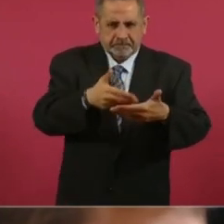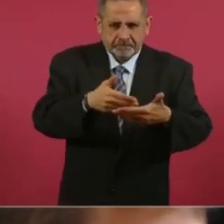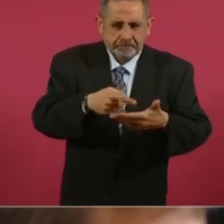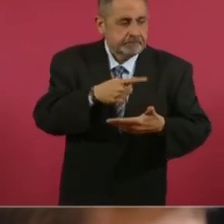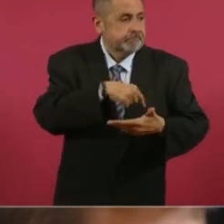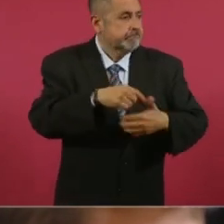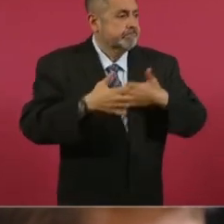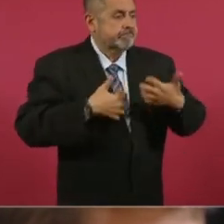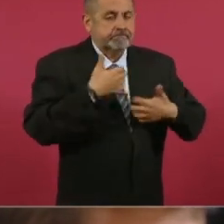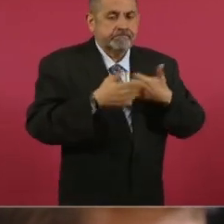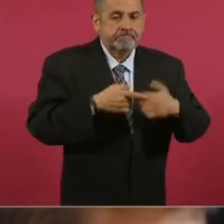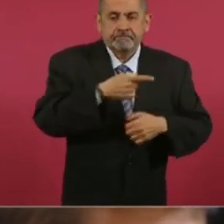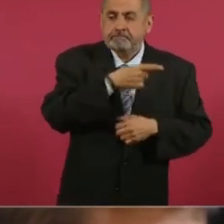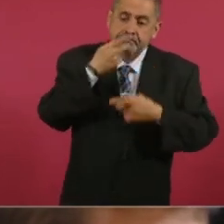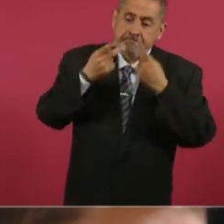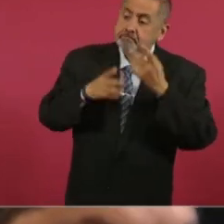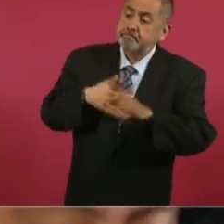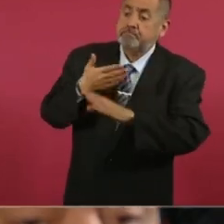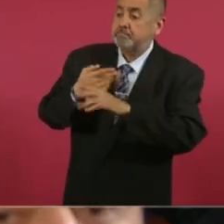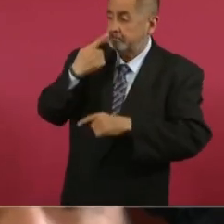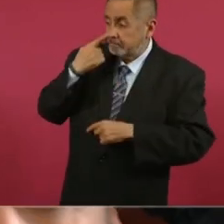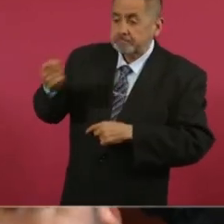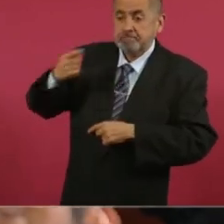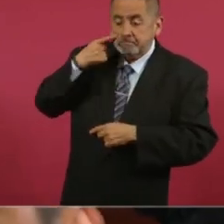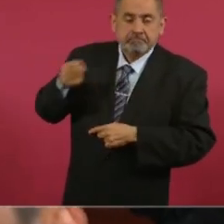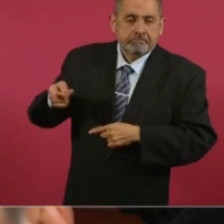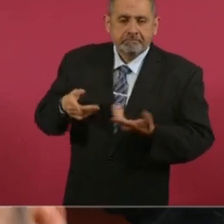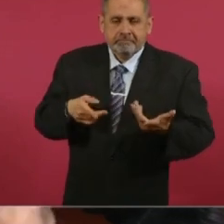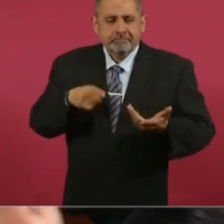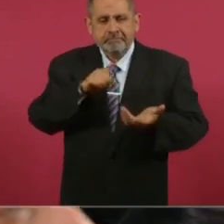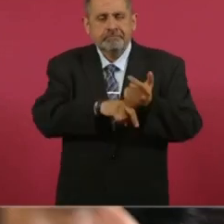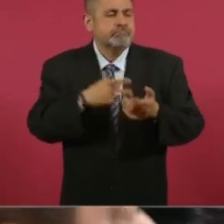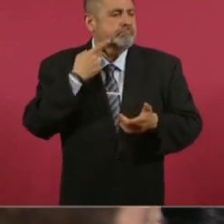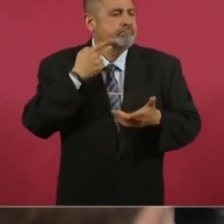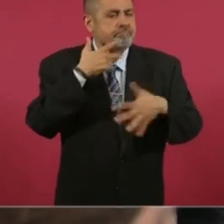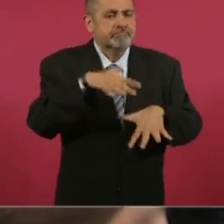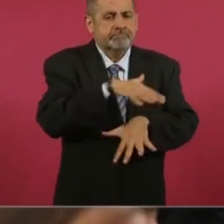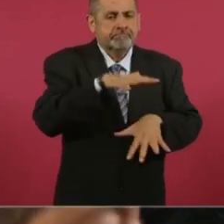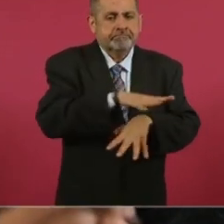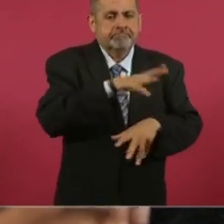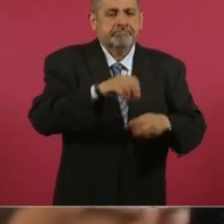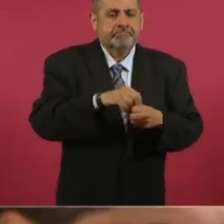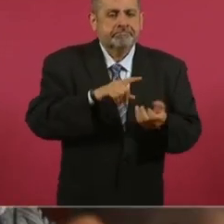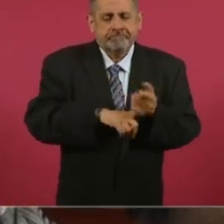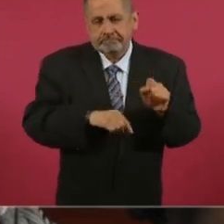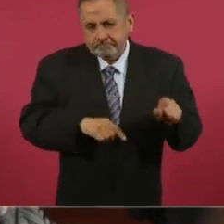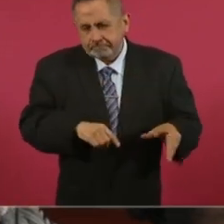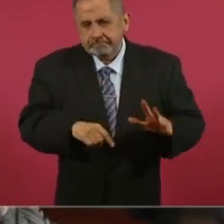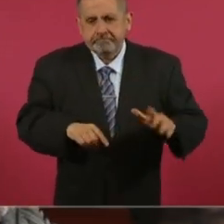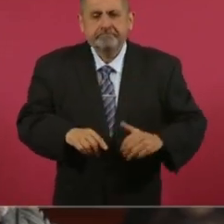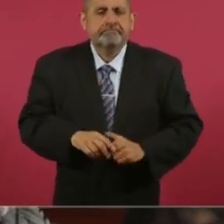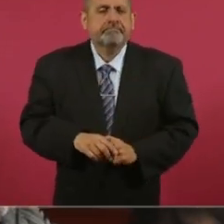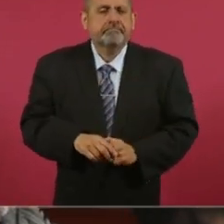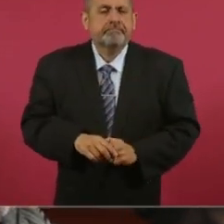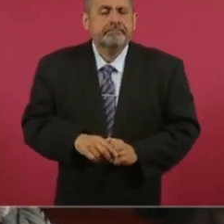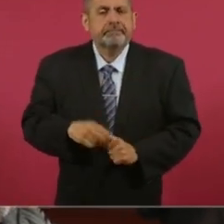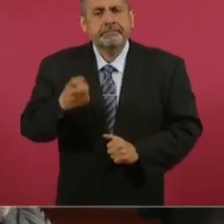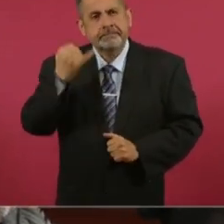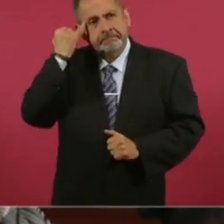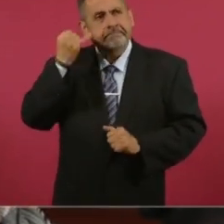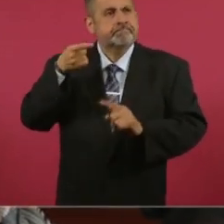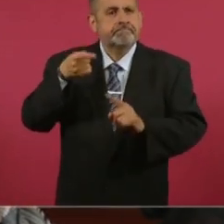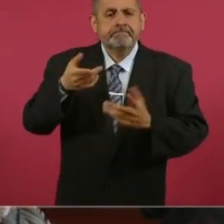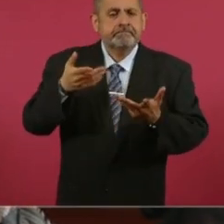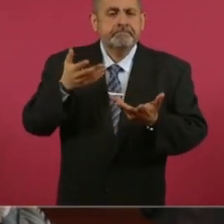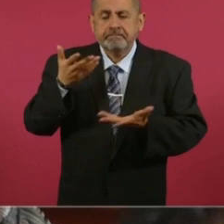los ánimos, sobre todo entendiendo pues que viene toda la politiquería del conservadurismo y la derecha. En ese